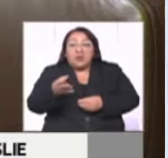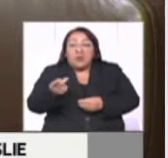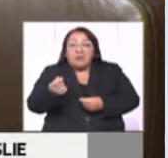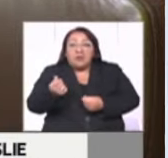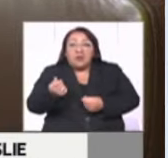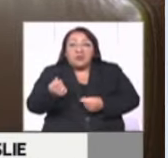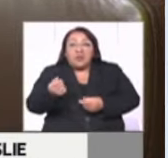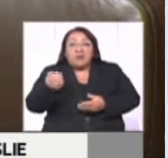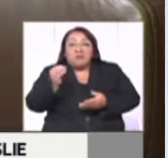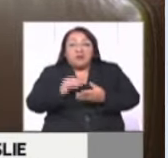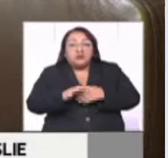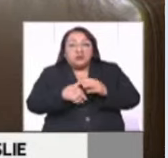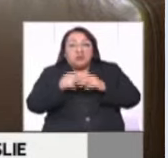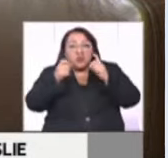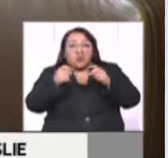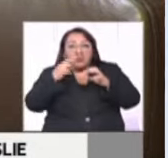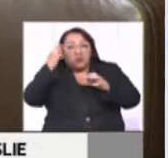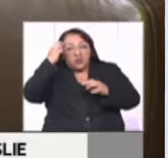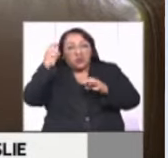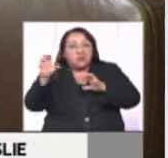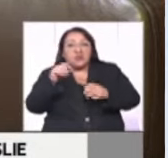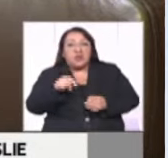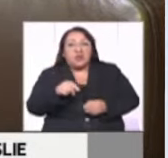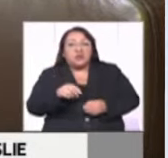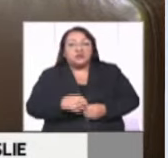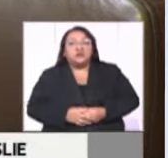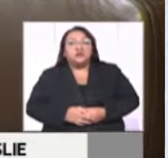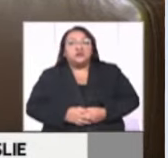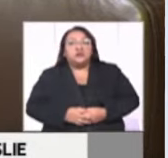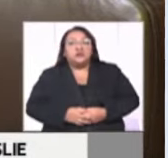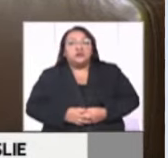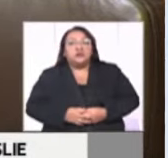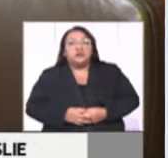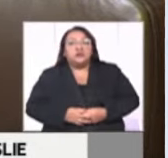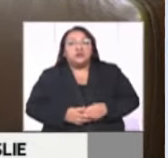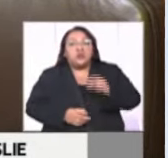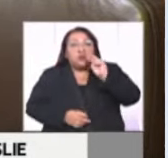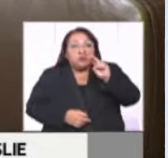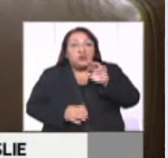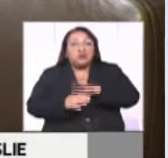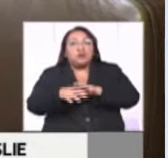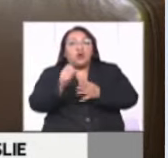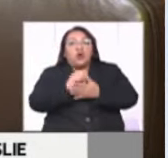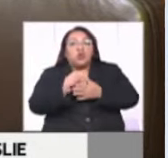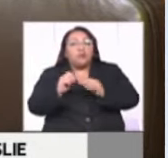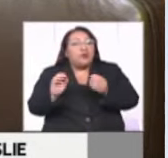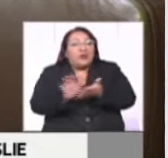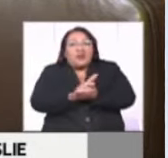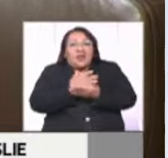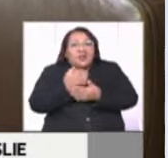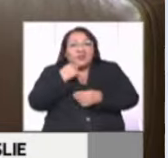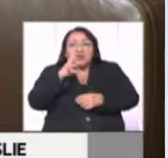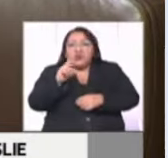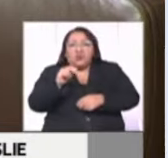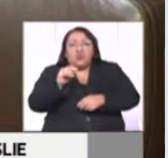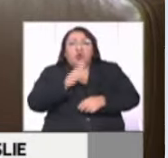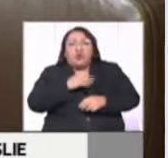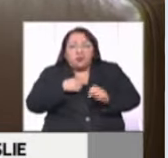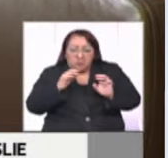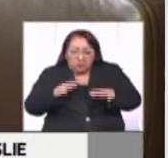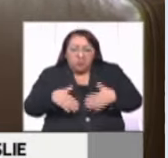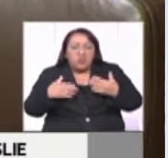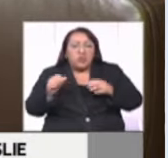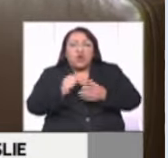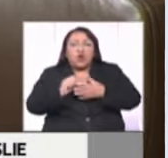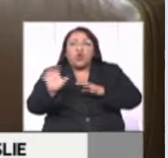bien la acción de control político que se ha hecho ha evitado y ha puesto un ojo sobre una contratación, porque nadie niega que el Estado tiene todo el